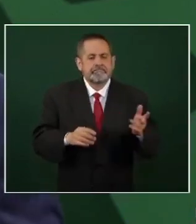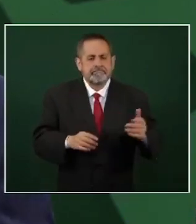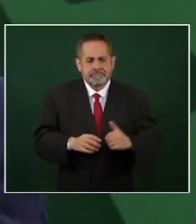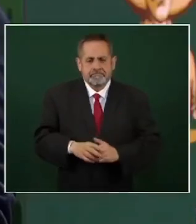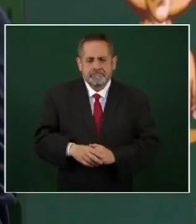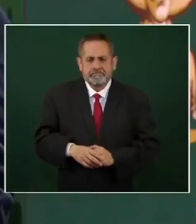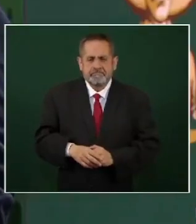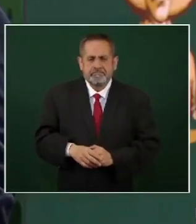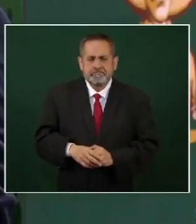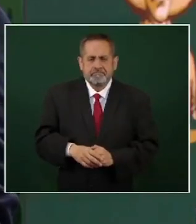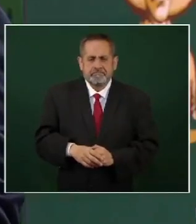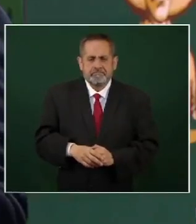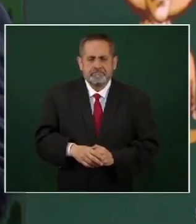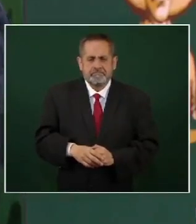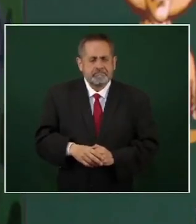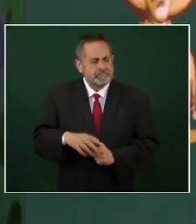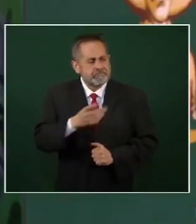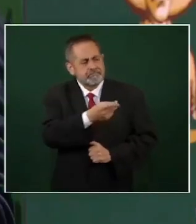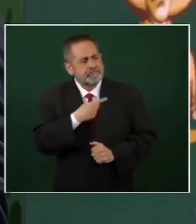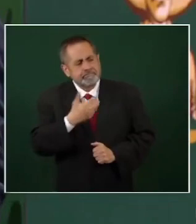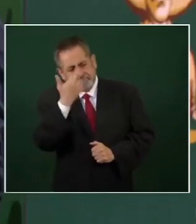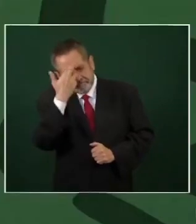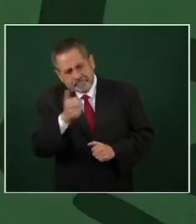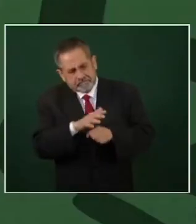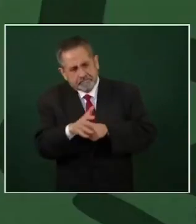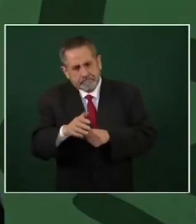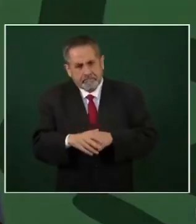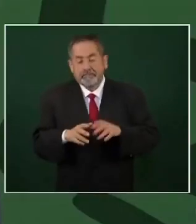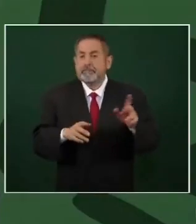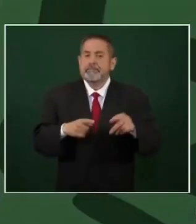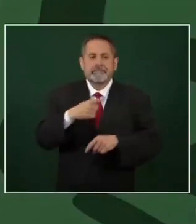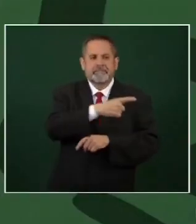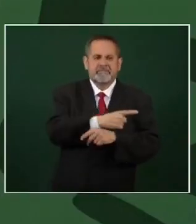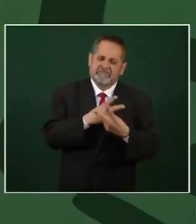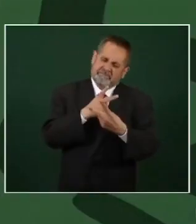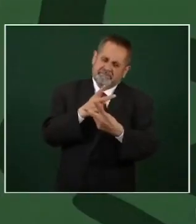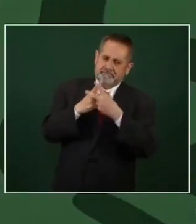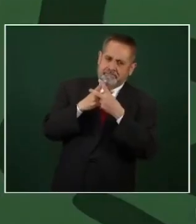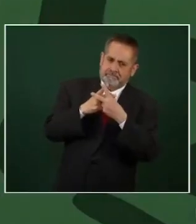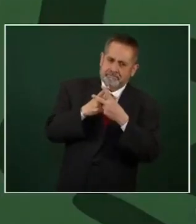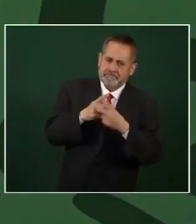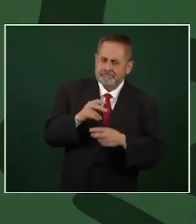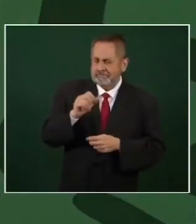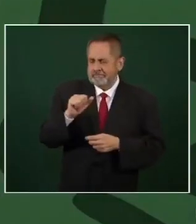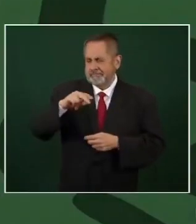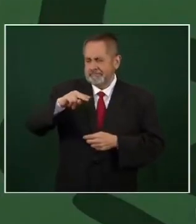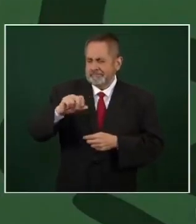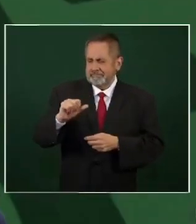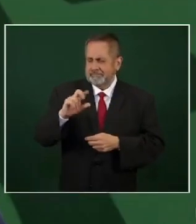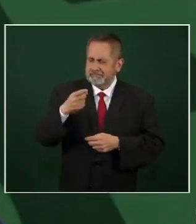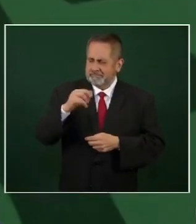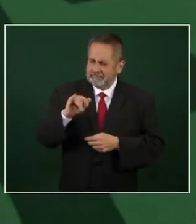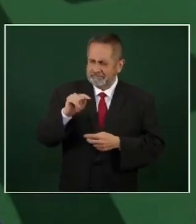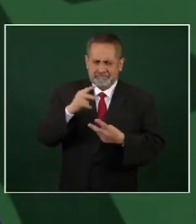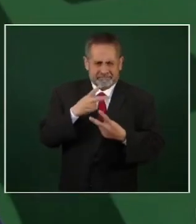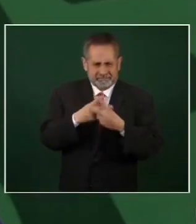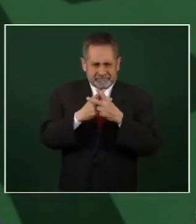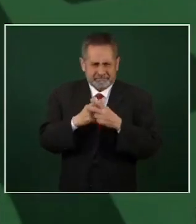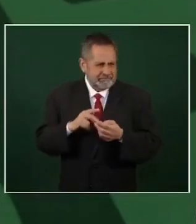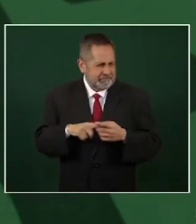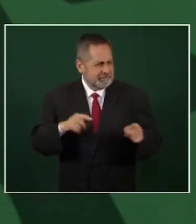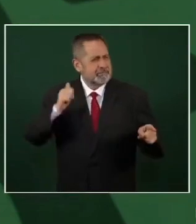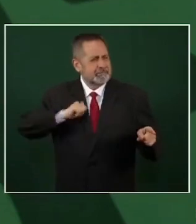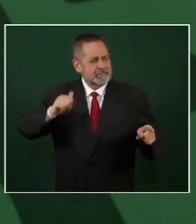o una razón. Anarquistas, así actuaban los Flores Magón.